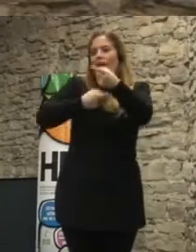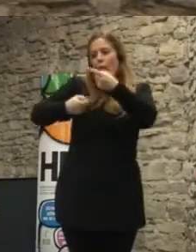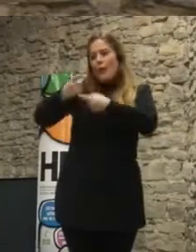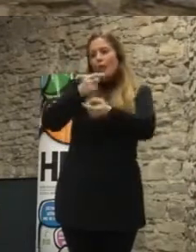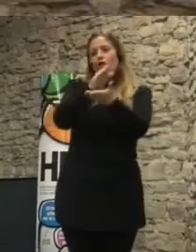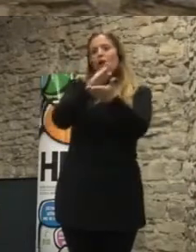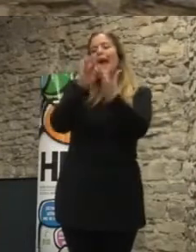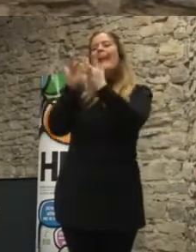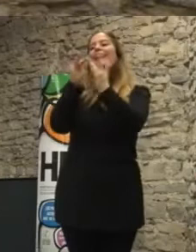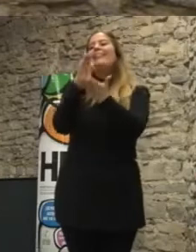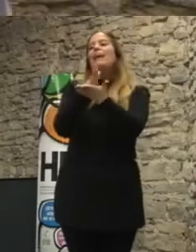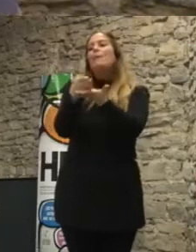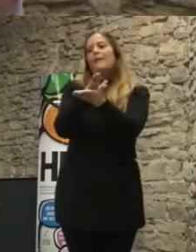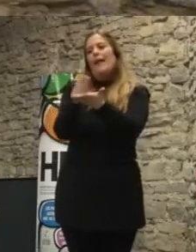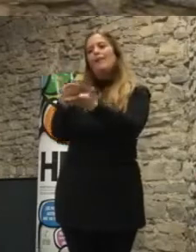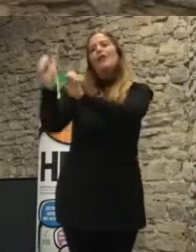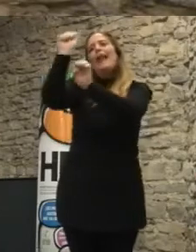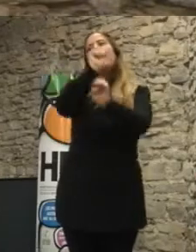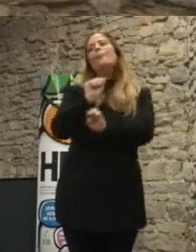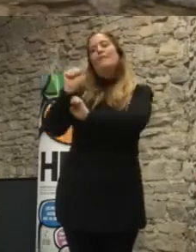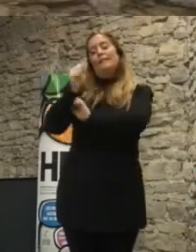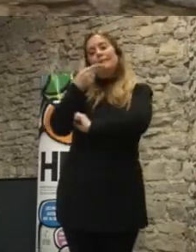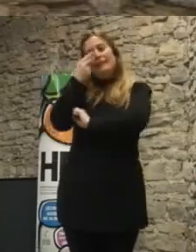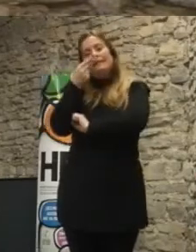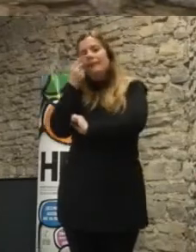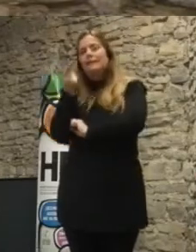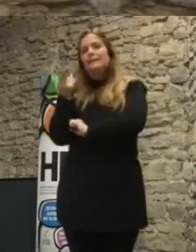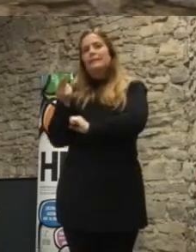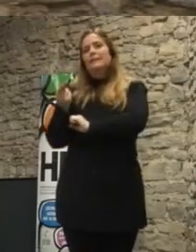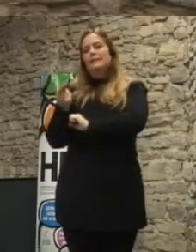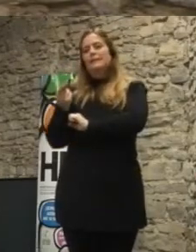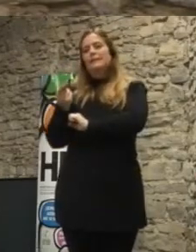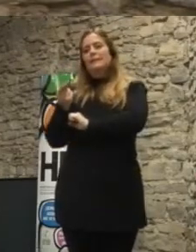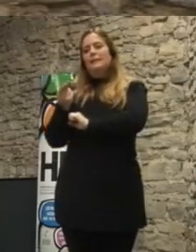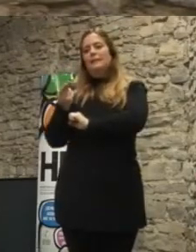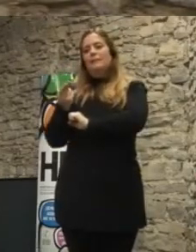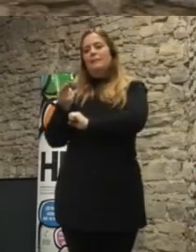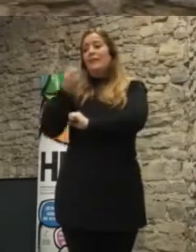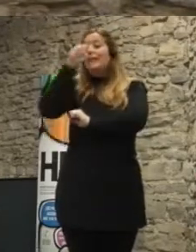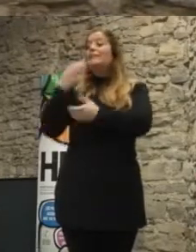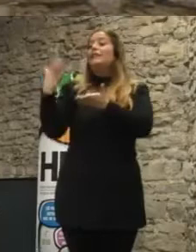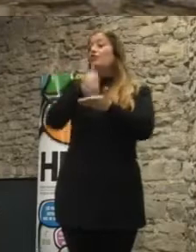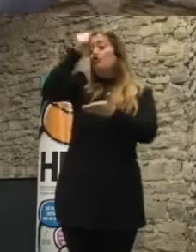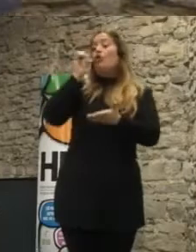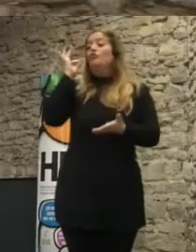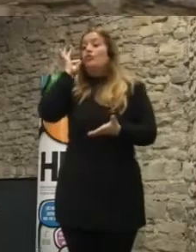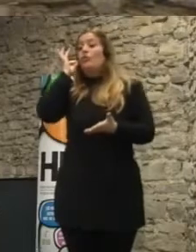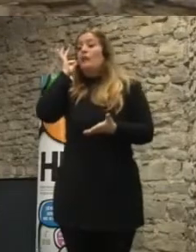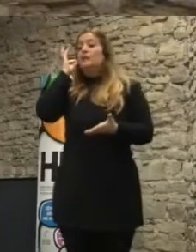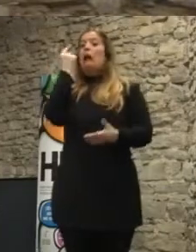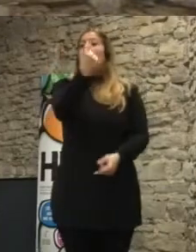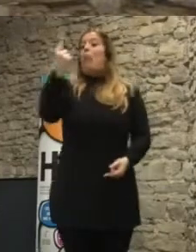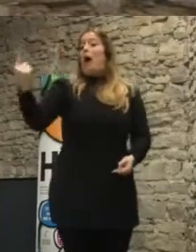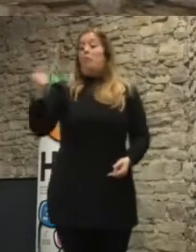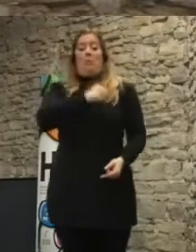intermediación, la defensa de intereses, es posible cómo, ¿no? Si todos y todas fuésemos cada uno por